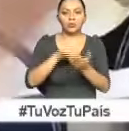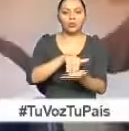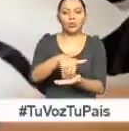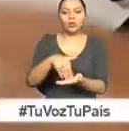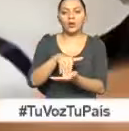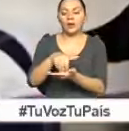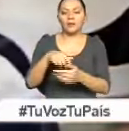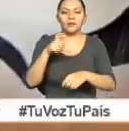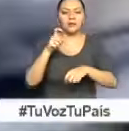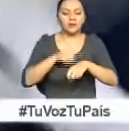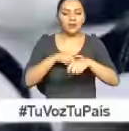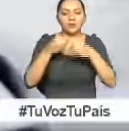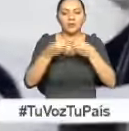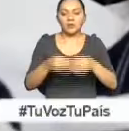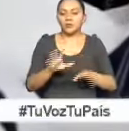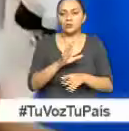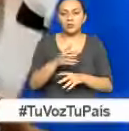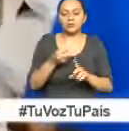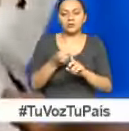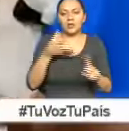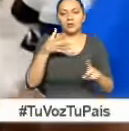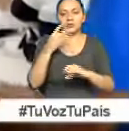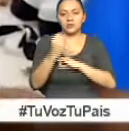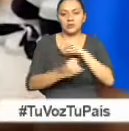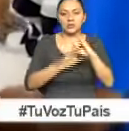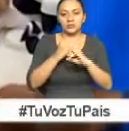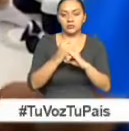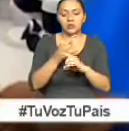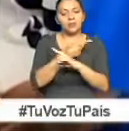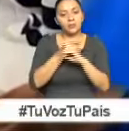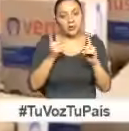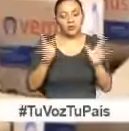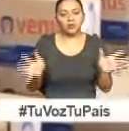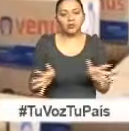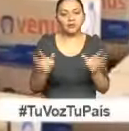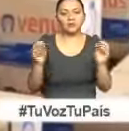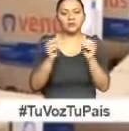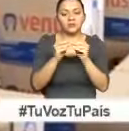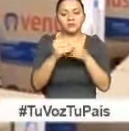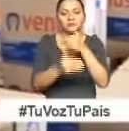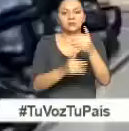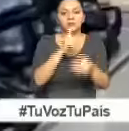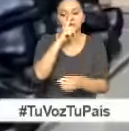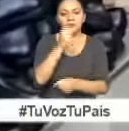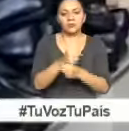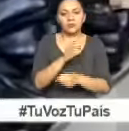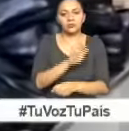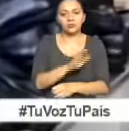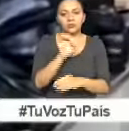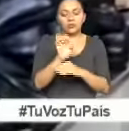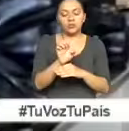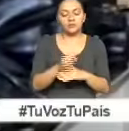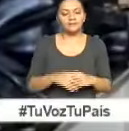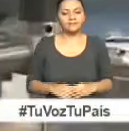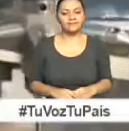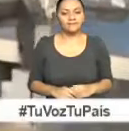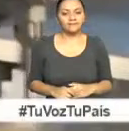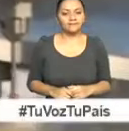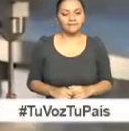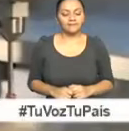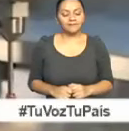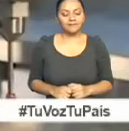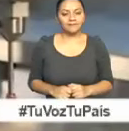vulnerabilidad de la economía ante shocks externos y promover la innovación y generación de empleo en el país. Caterine Morejón,